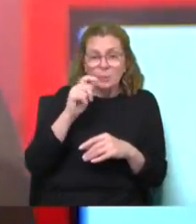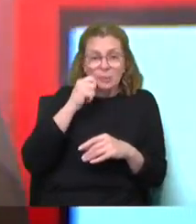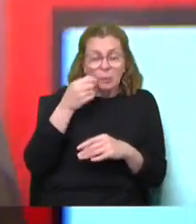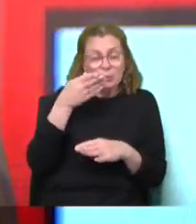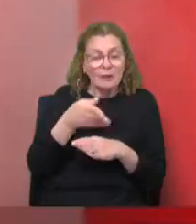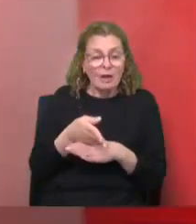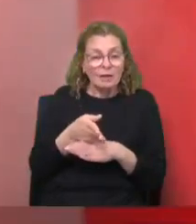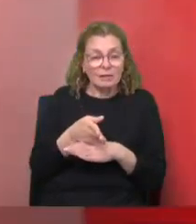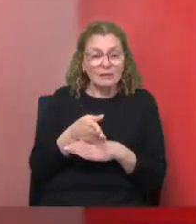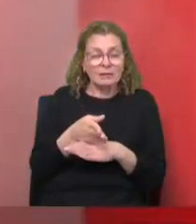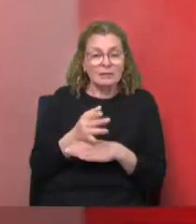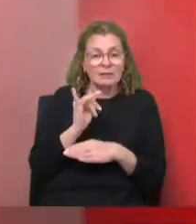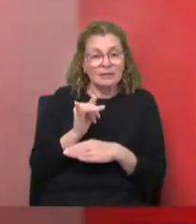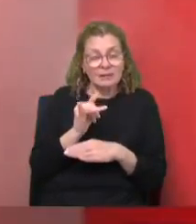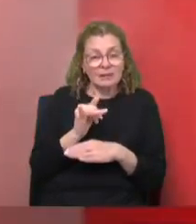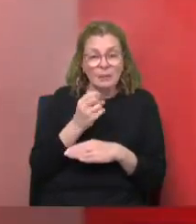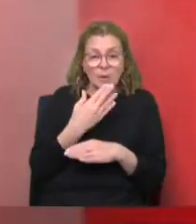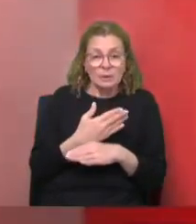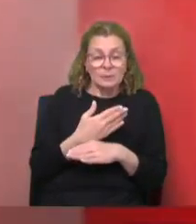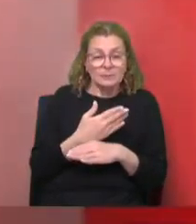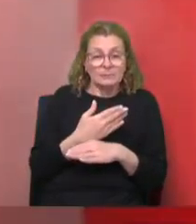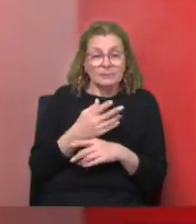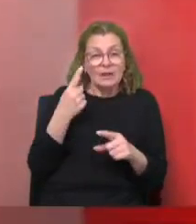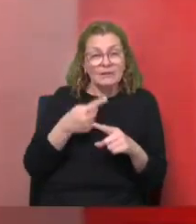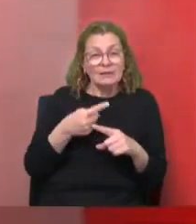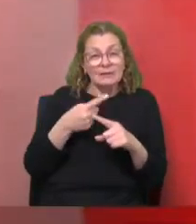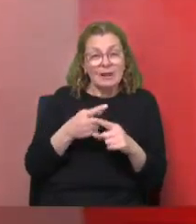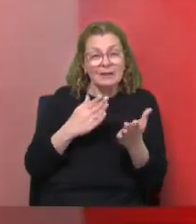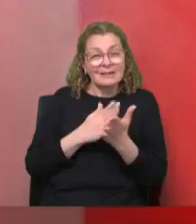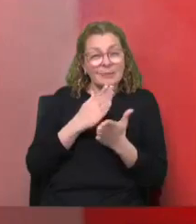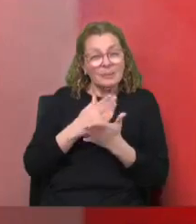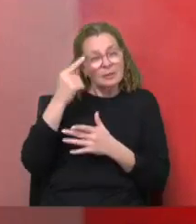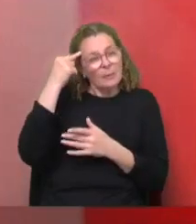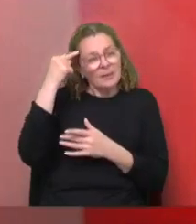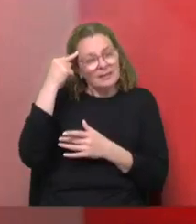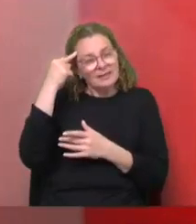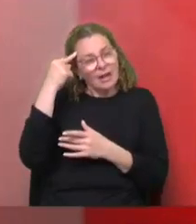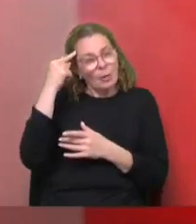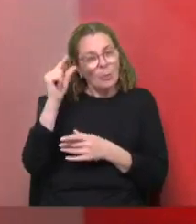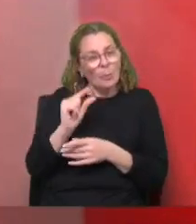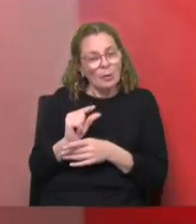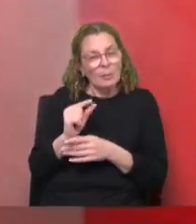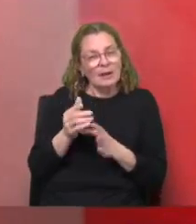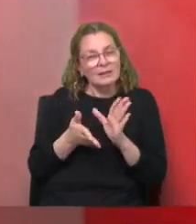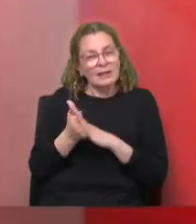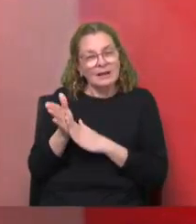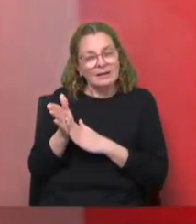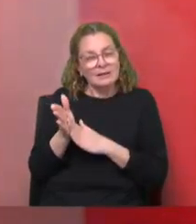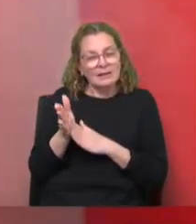por eso. Sí. Es que, bueno, el festival siempre fue pensado un poco para salir de los